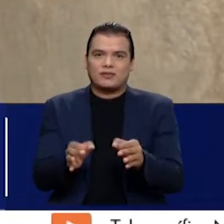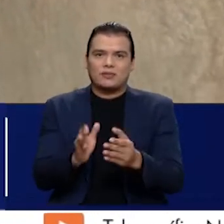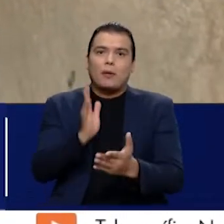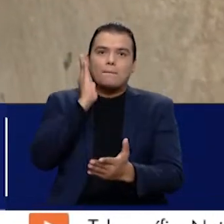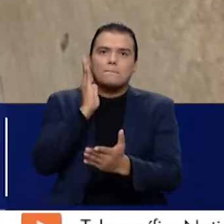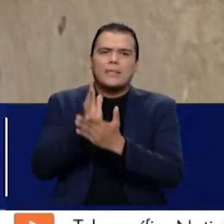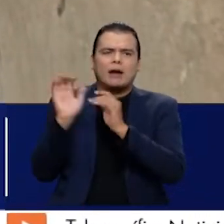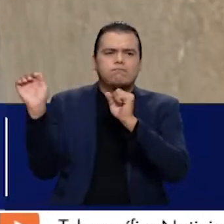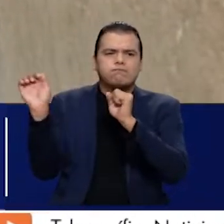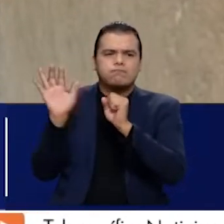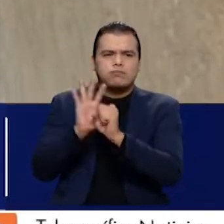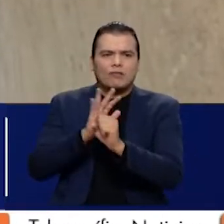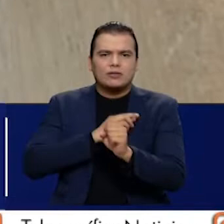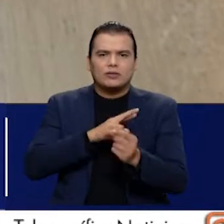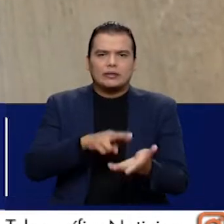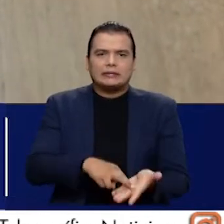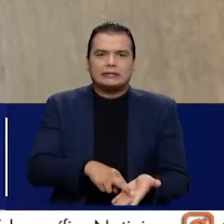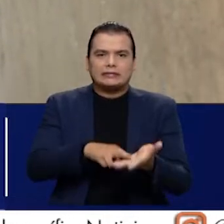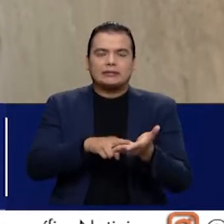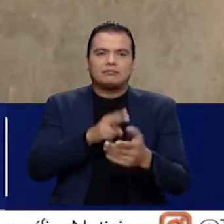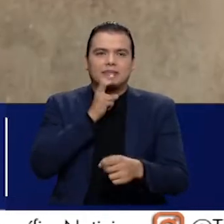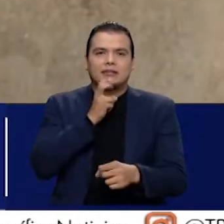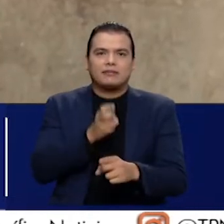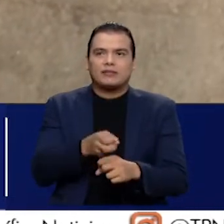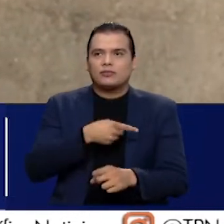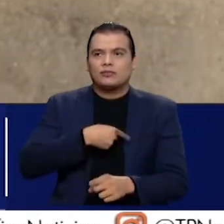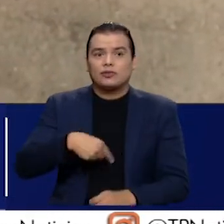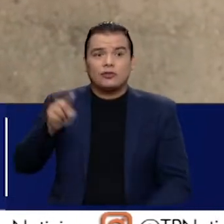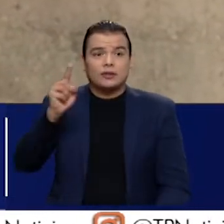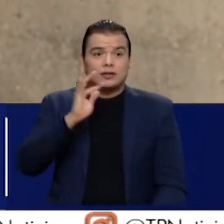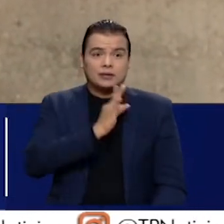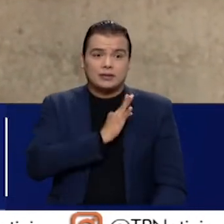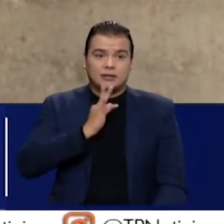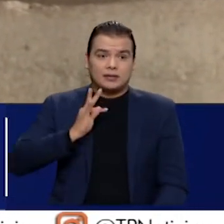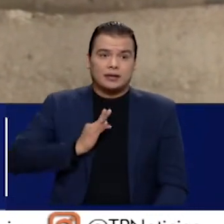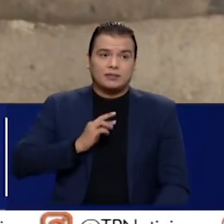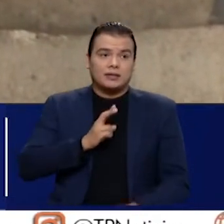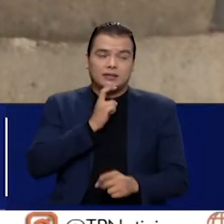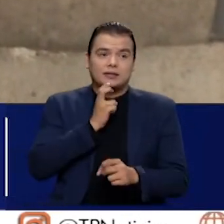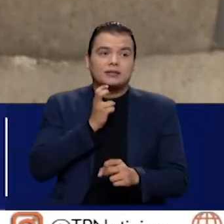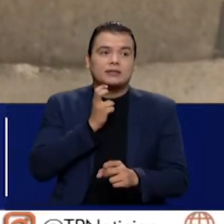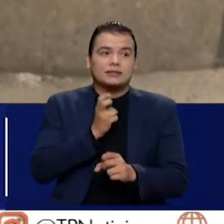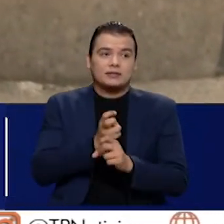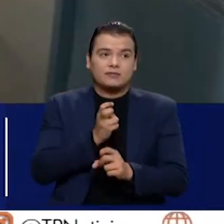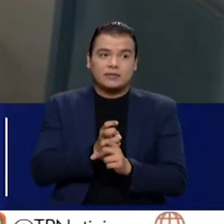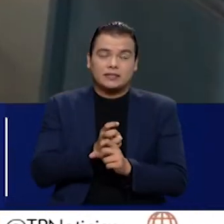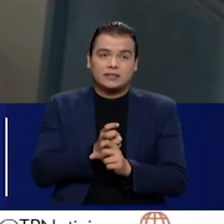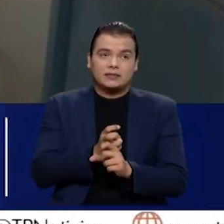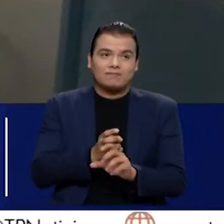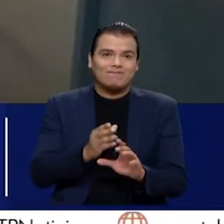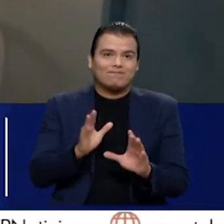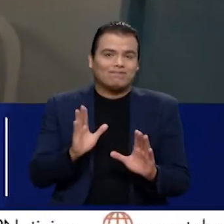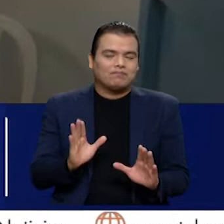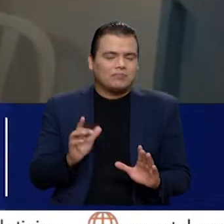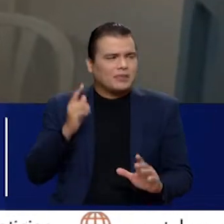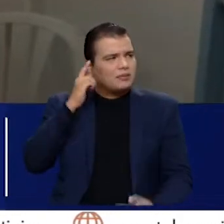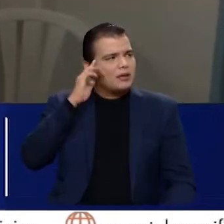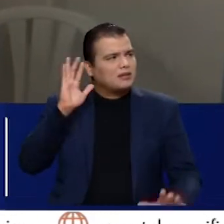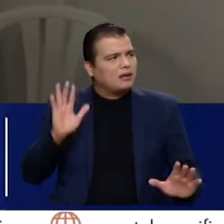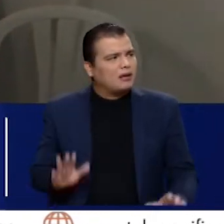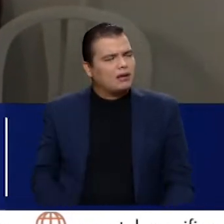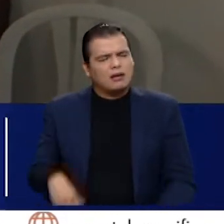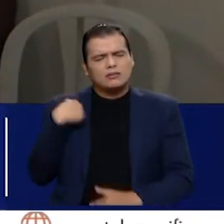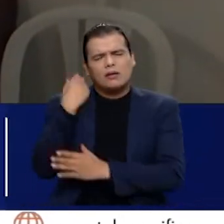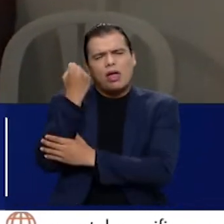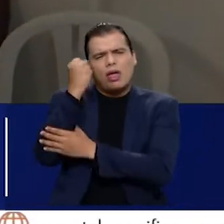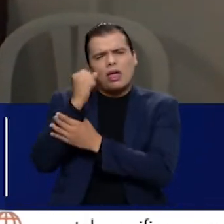su recuperación e impidió que pudiera acceder a las terapias necesarias para rehabilitarse. Esto, sin embargo, no lo detuvo en su